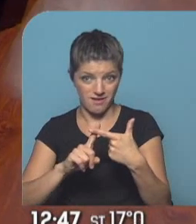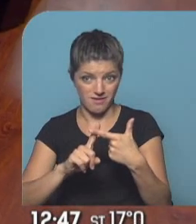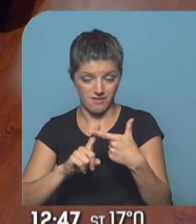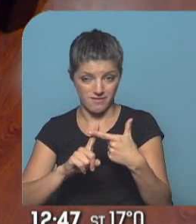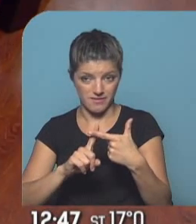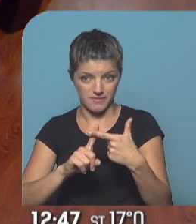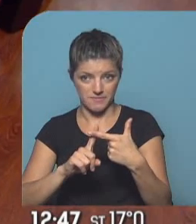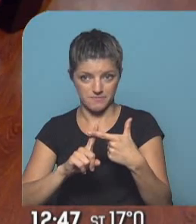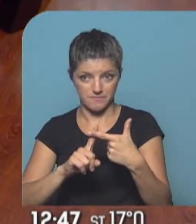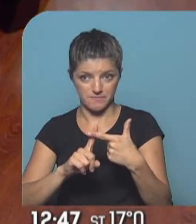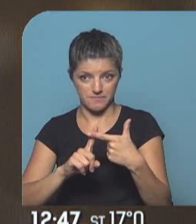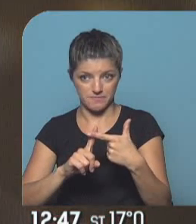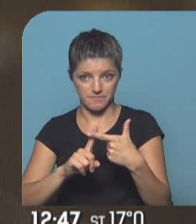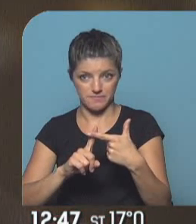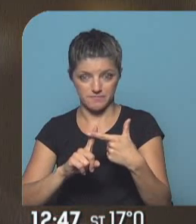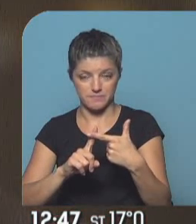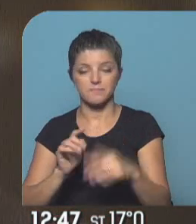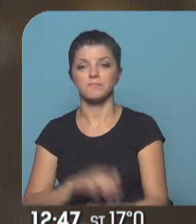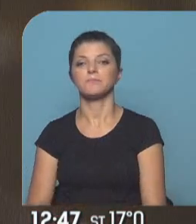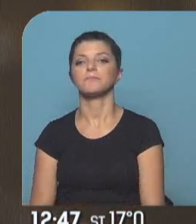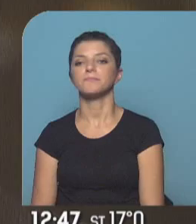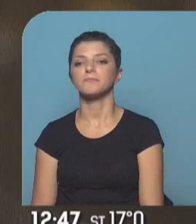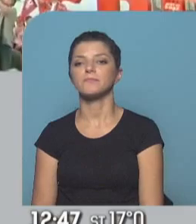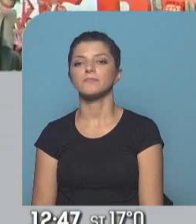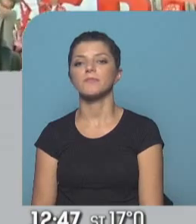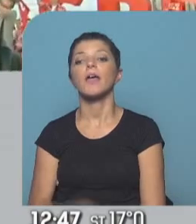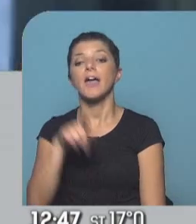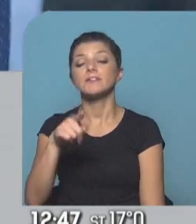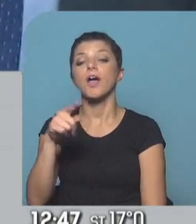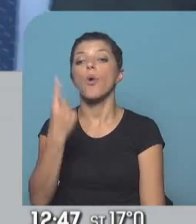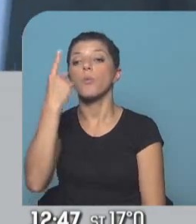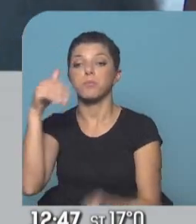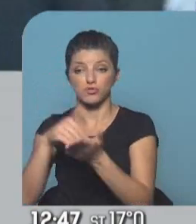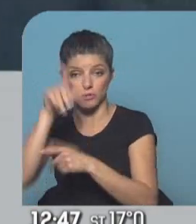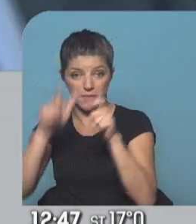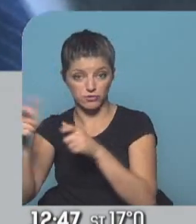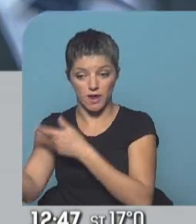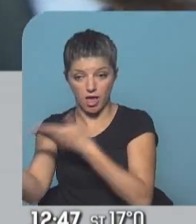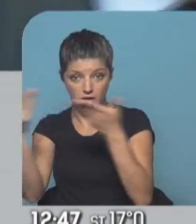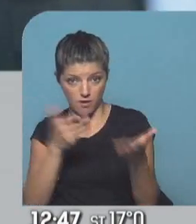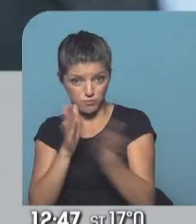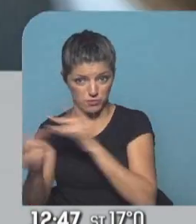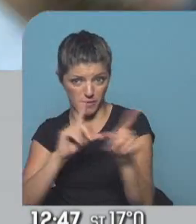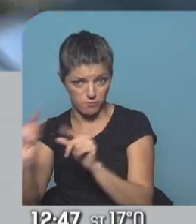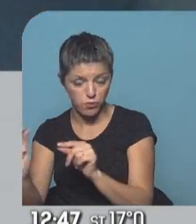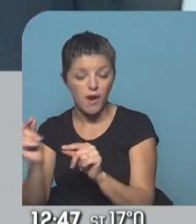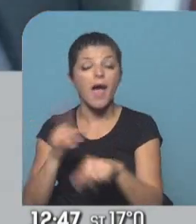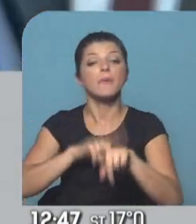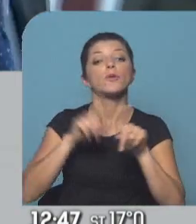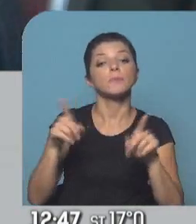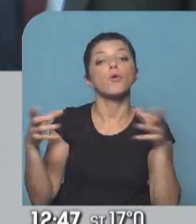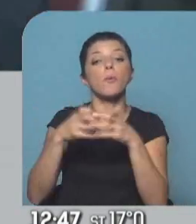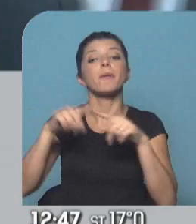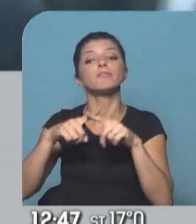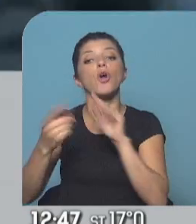embargo, bueno, ella cambió inclusive recibiendo a 1 millón de refugiados frente a una ultraderecha y frente a los